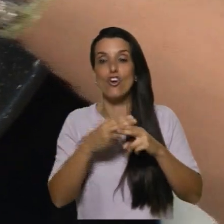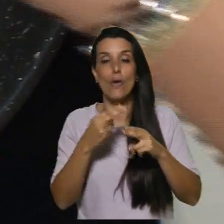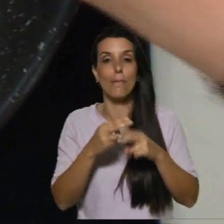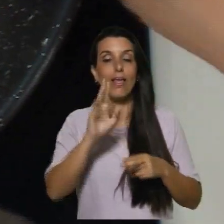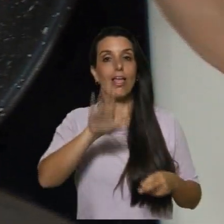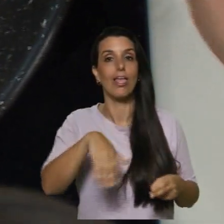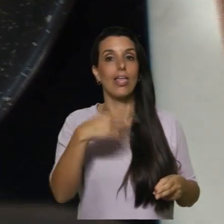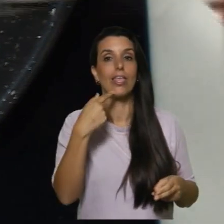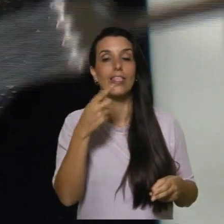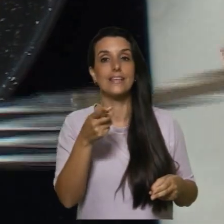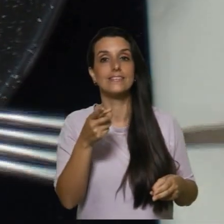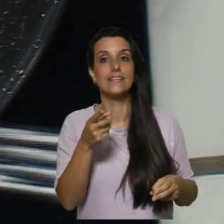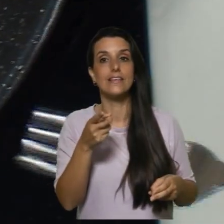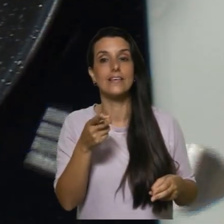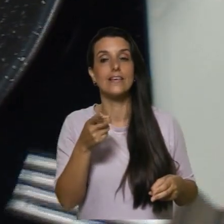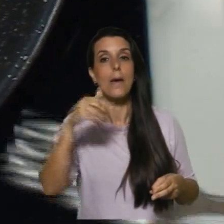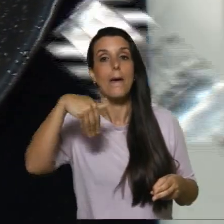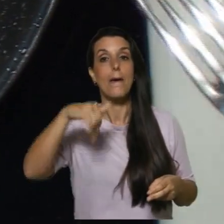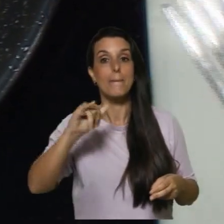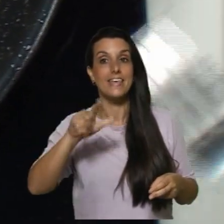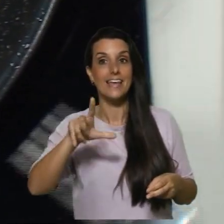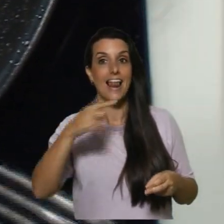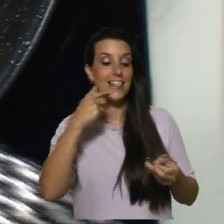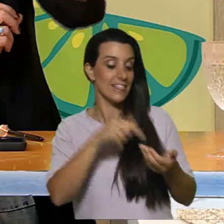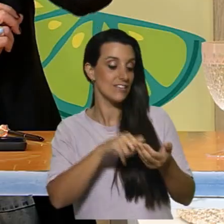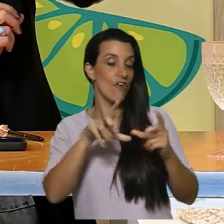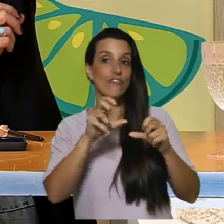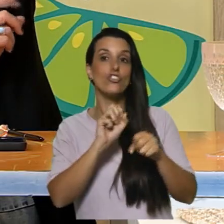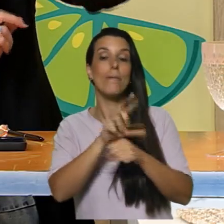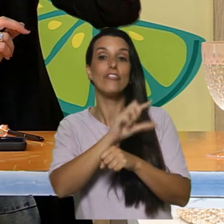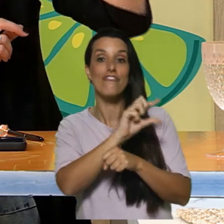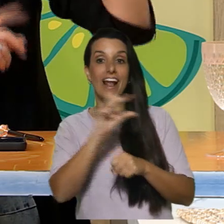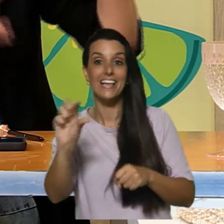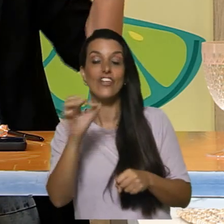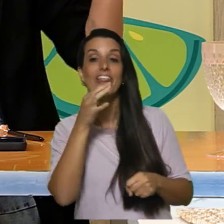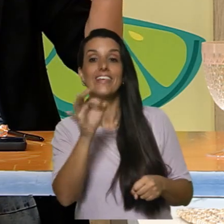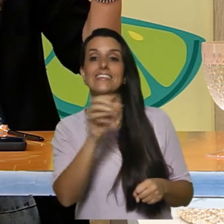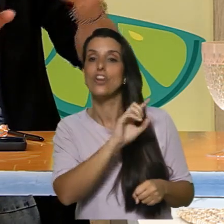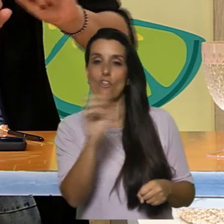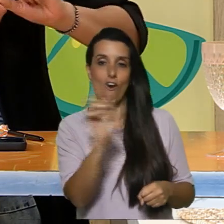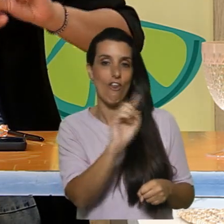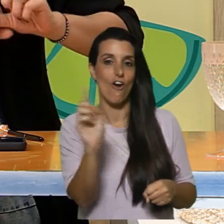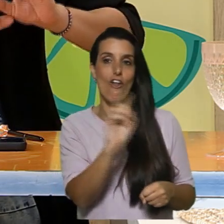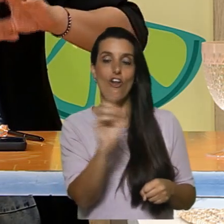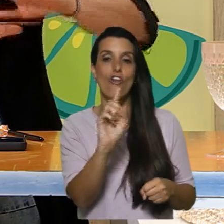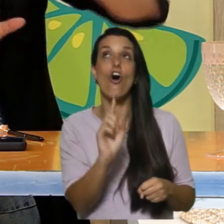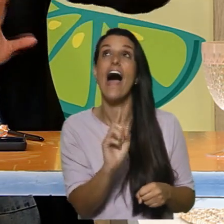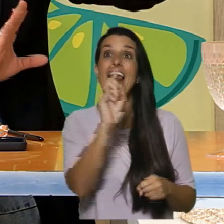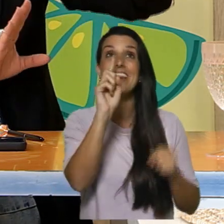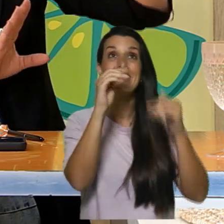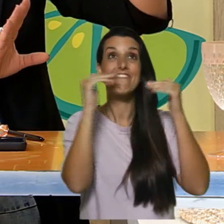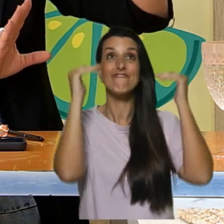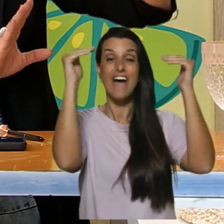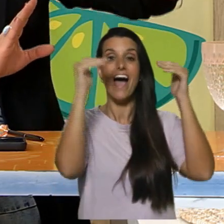manda Miguel Ángel del Cerrito, quien mandó la foto de los frasquitos. ¿Sí? Y nos corrige. No, no. Los vacíos están en el